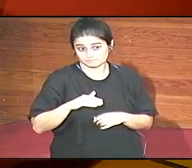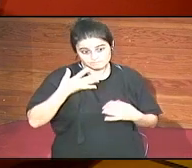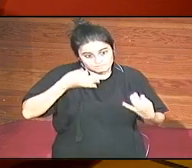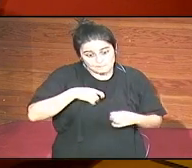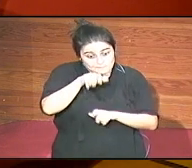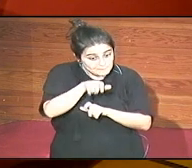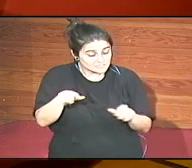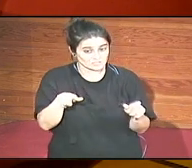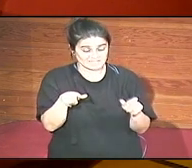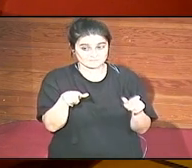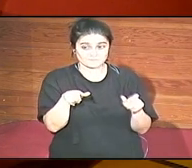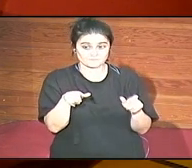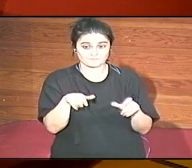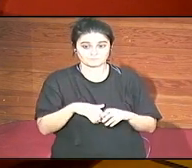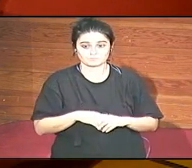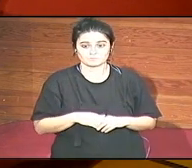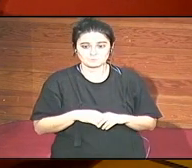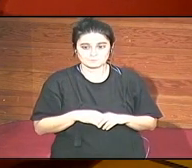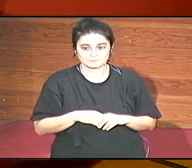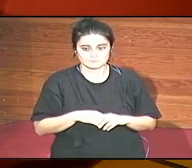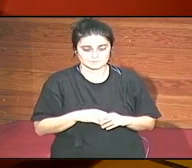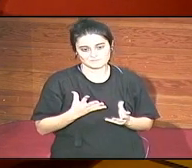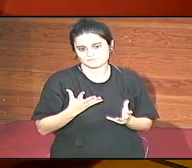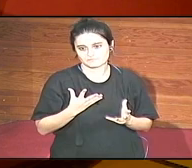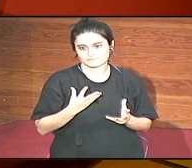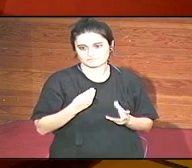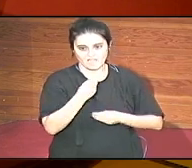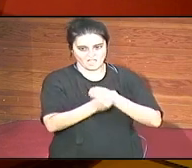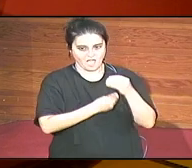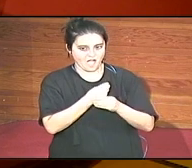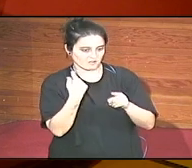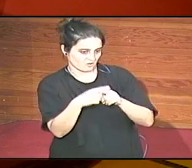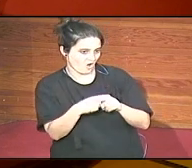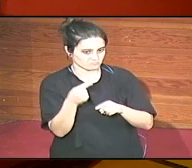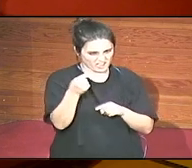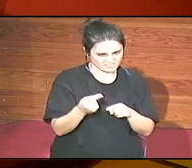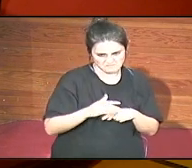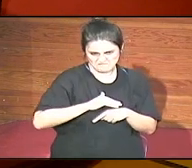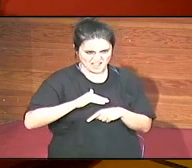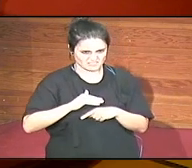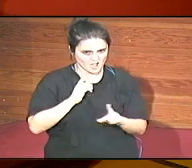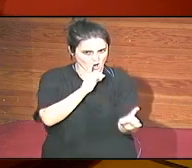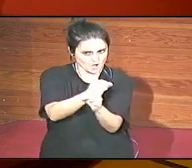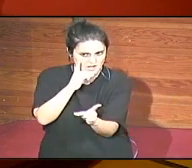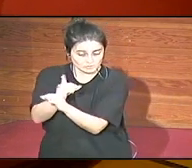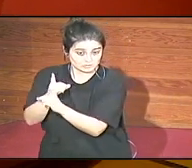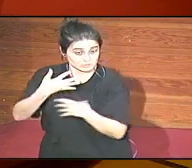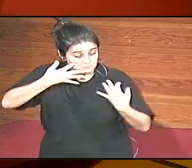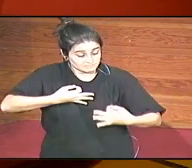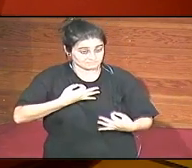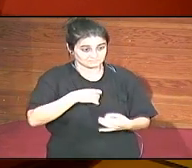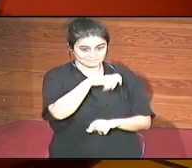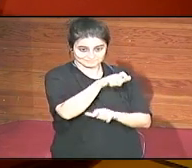personas qué que actúan de una manera deleznable con los demás pero la gran parte de la gran mayoría de